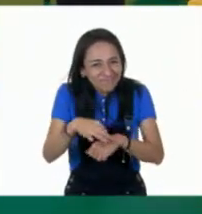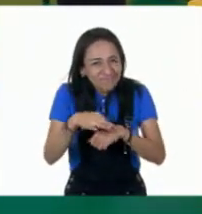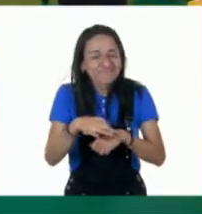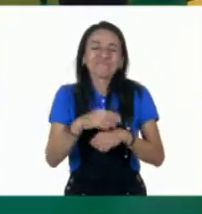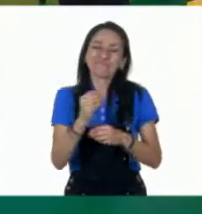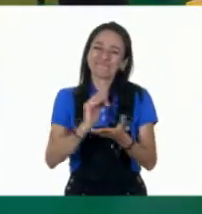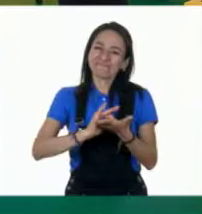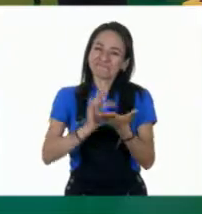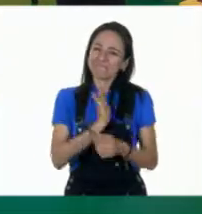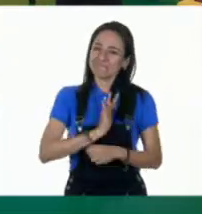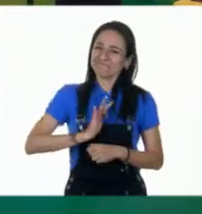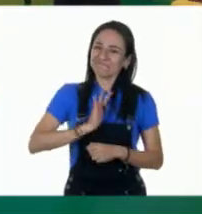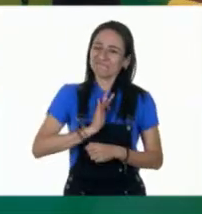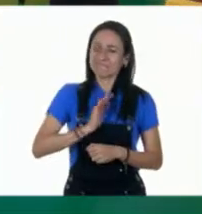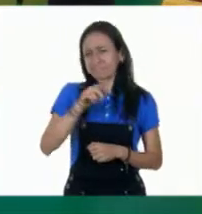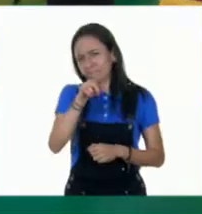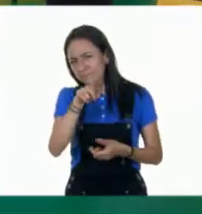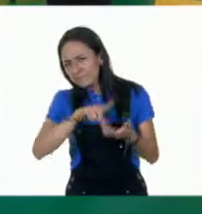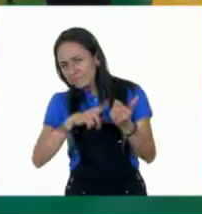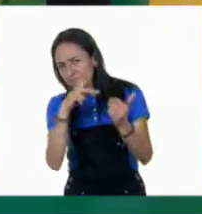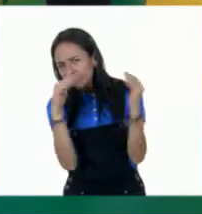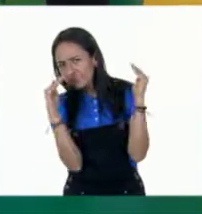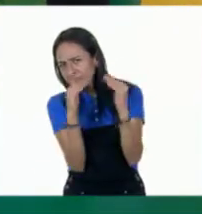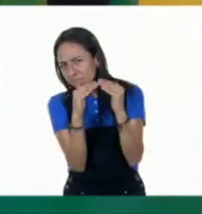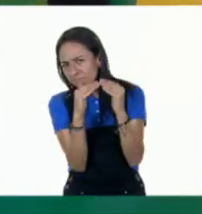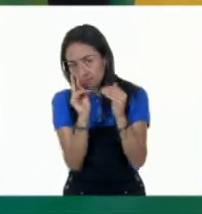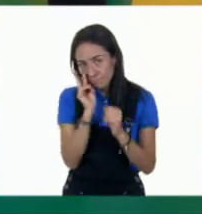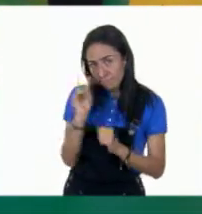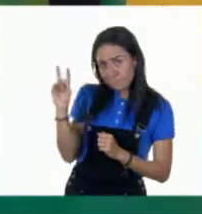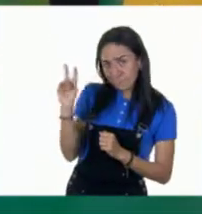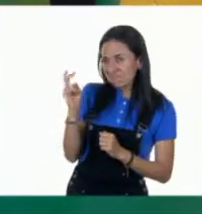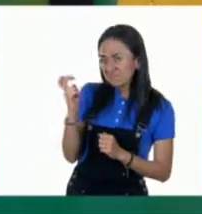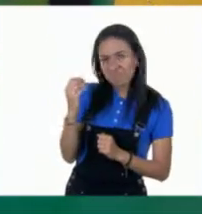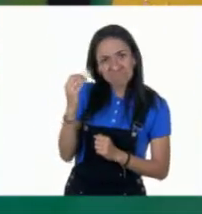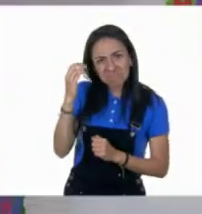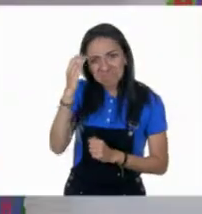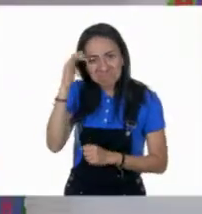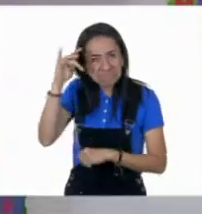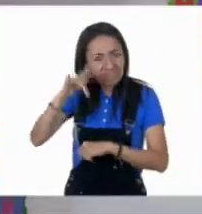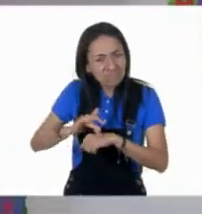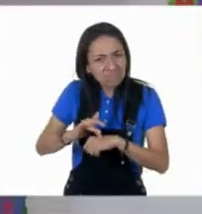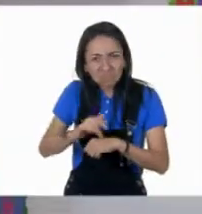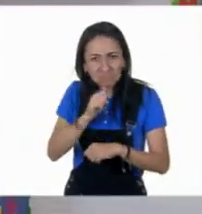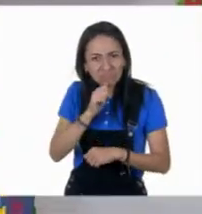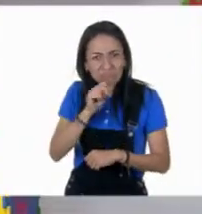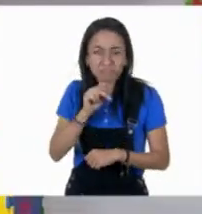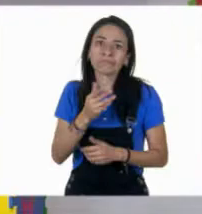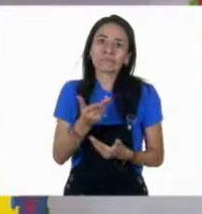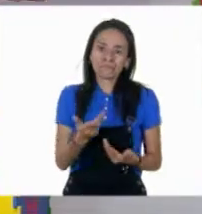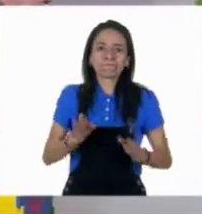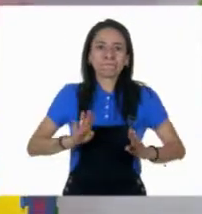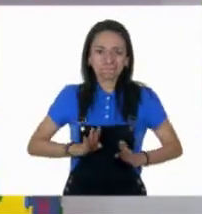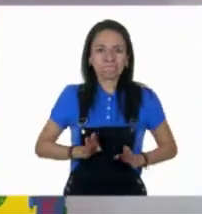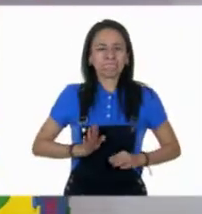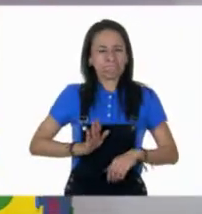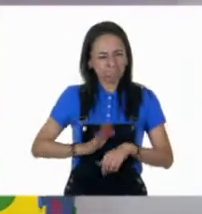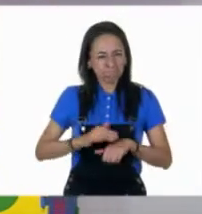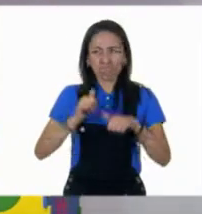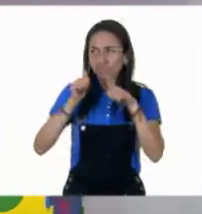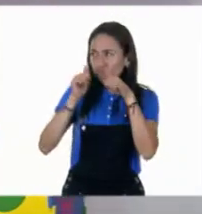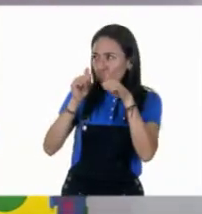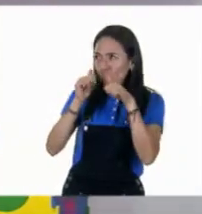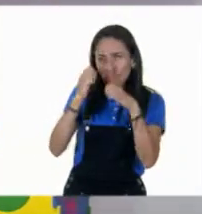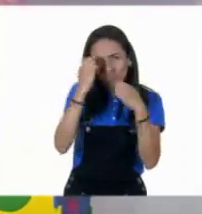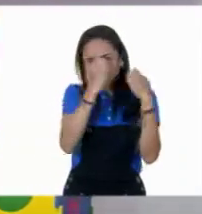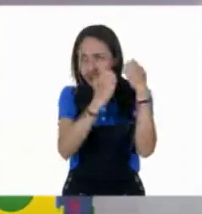ti que estás en casa, si no conoces todo eso, bueno, pues hay que poner mucha más atención y observar para ver qué